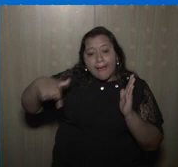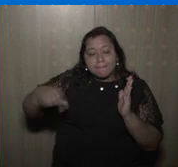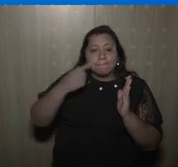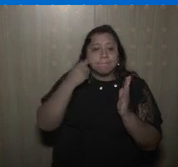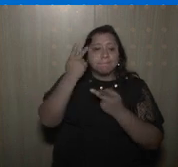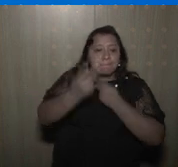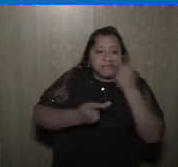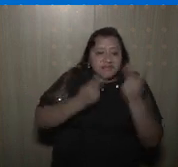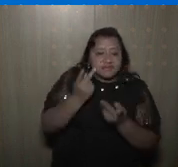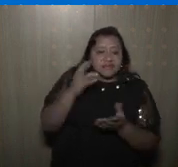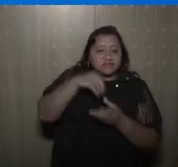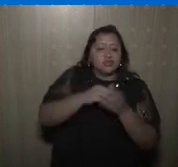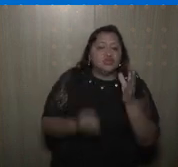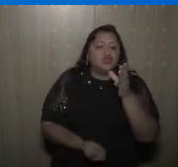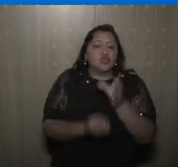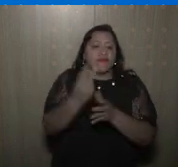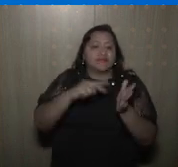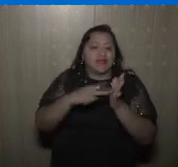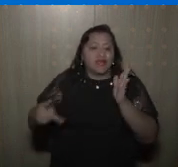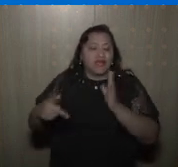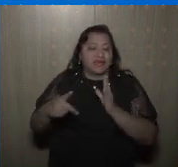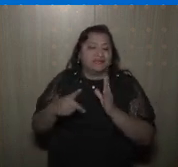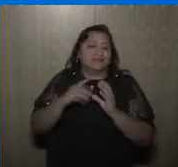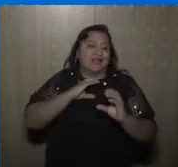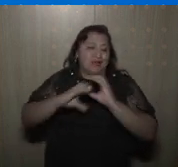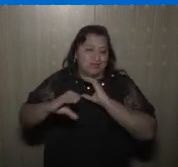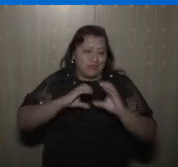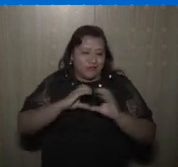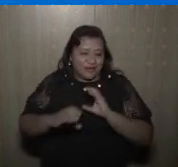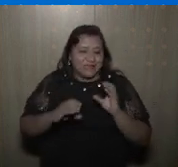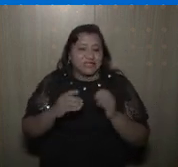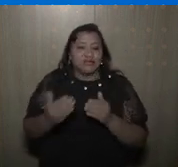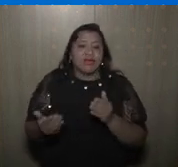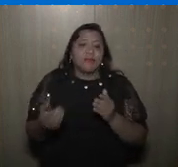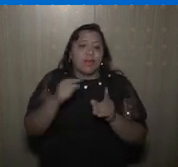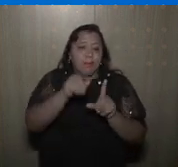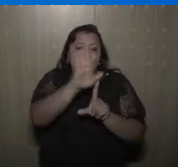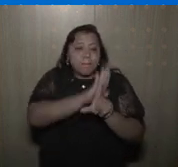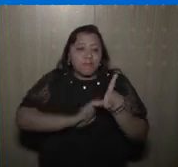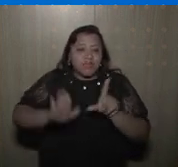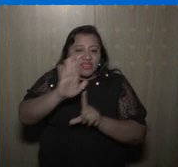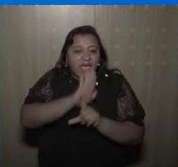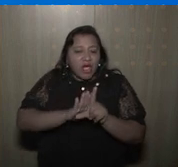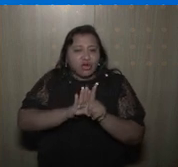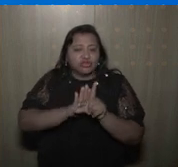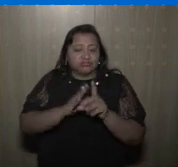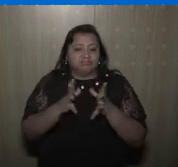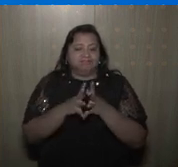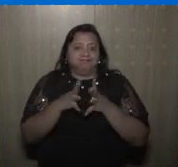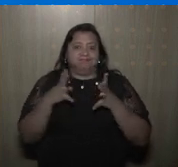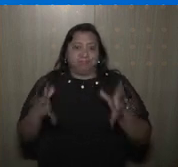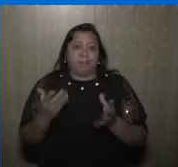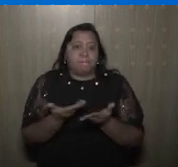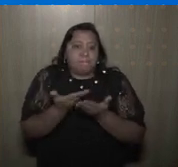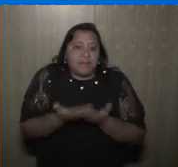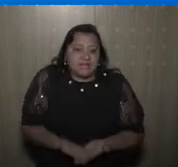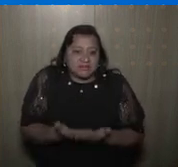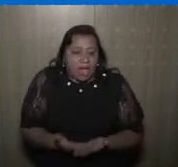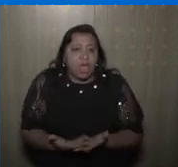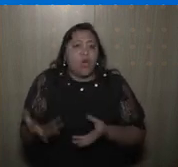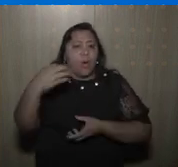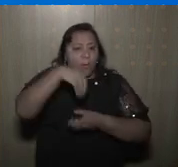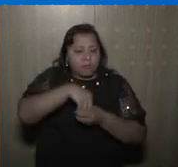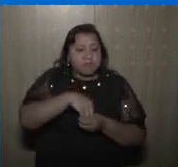por tecnologías de la información y la comunicación, donde se cargan videos que son relativamente grandes. Y por ello, estimamos se